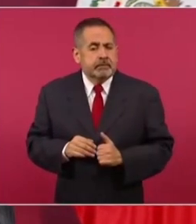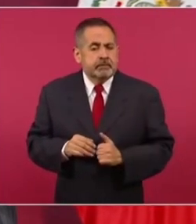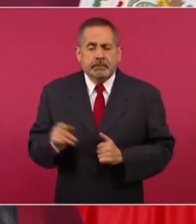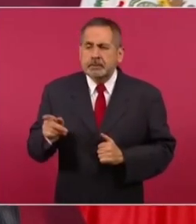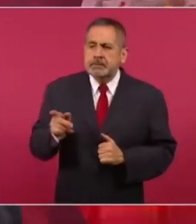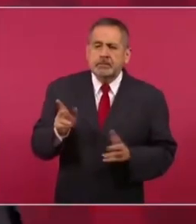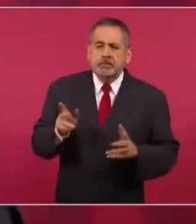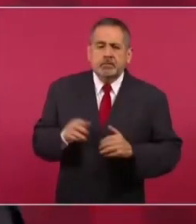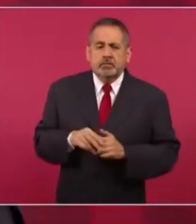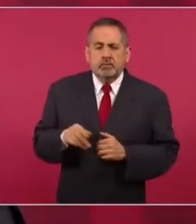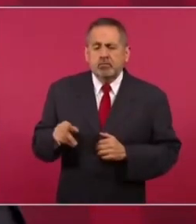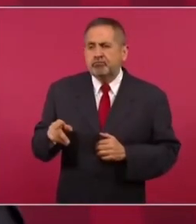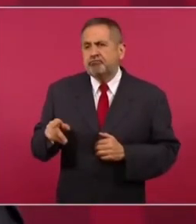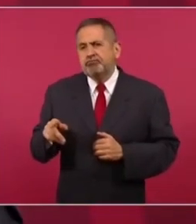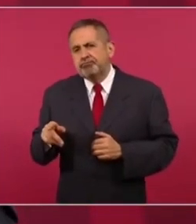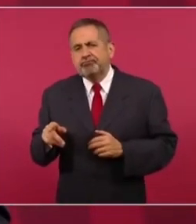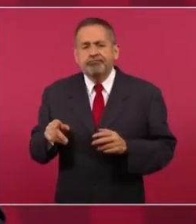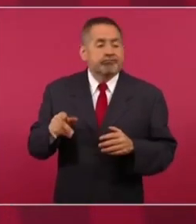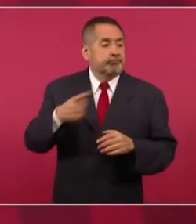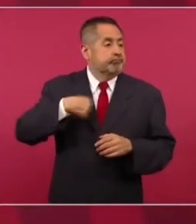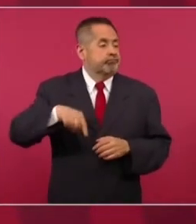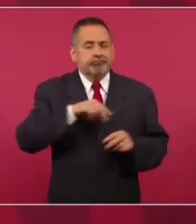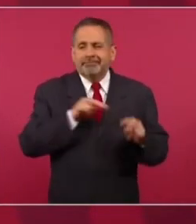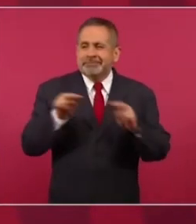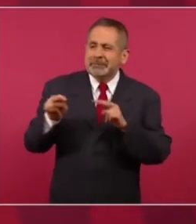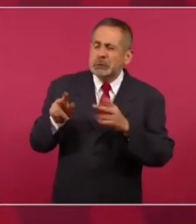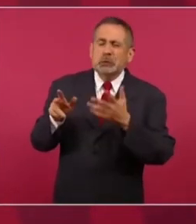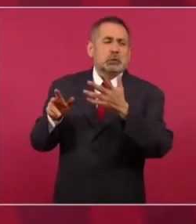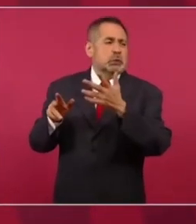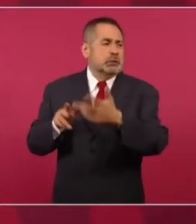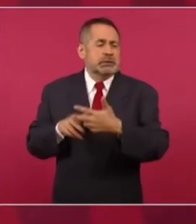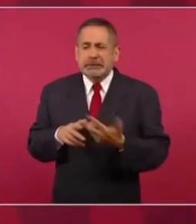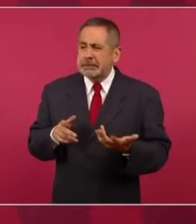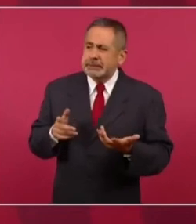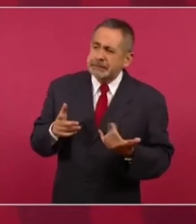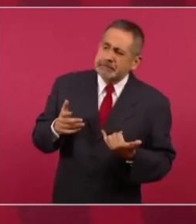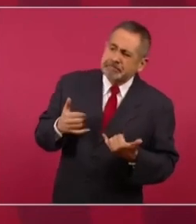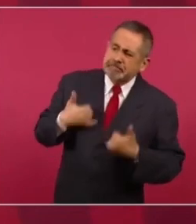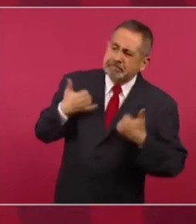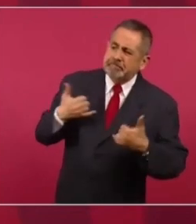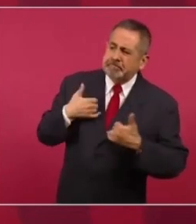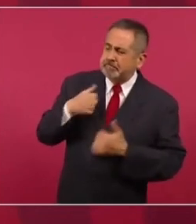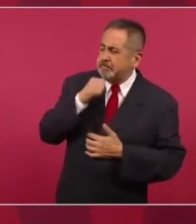no lo vemos joven o